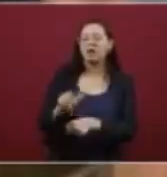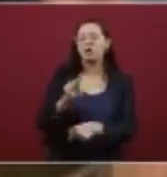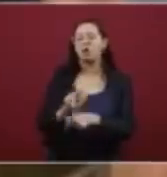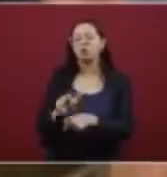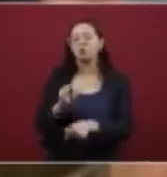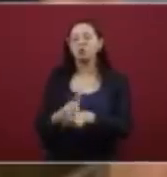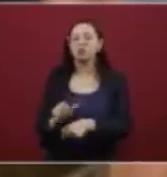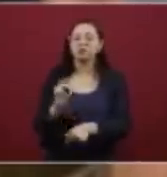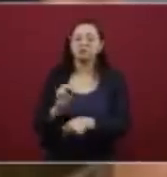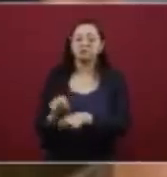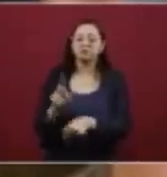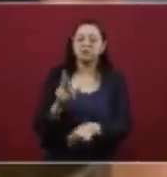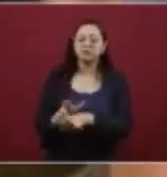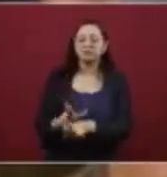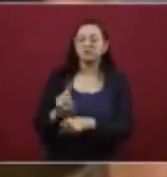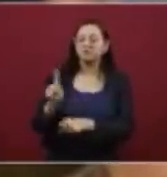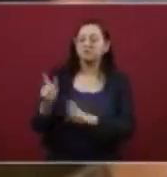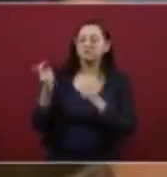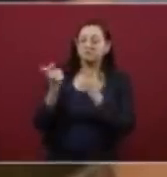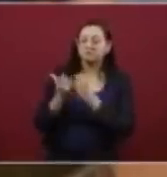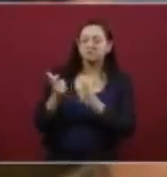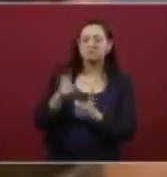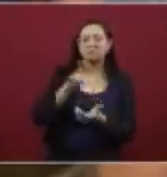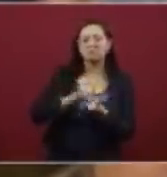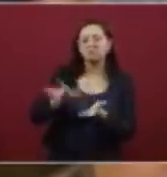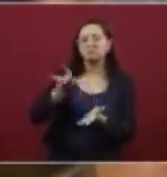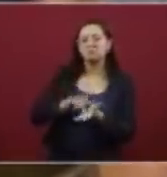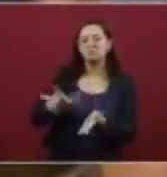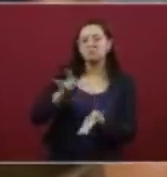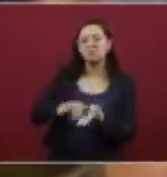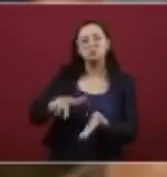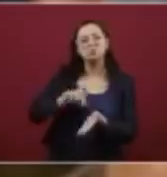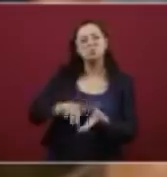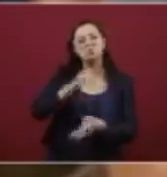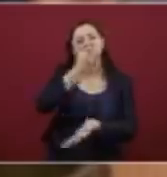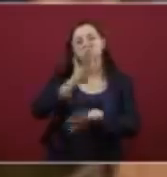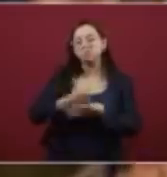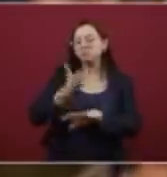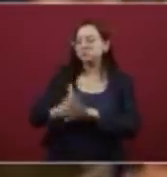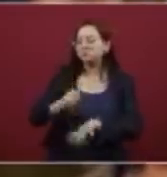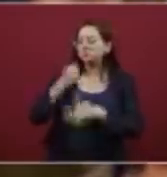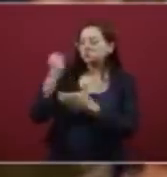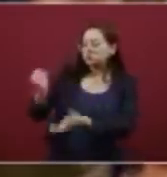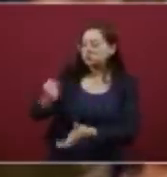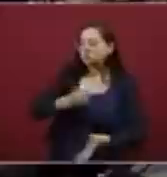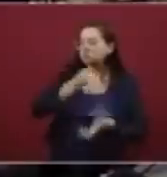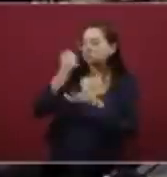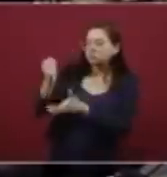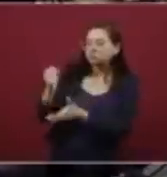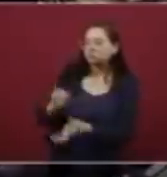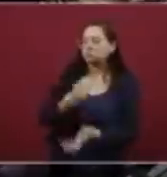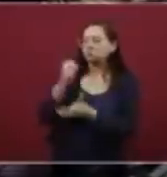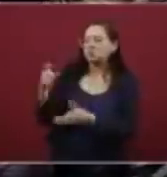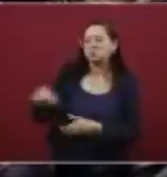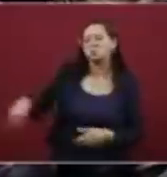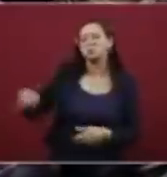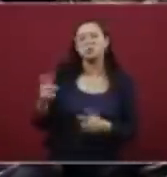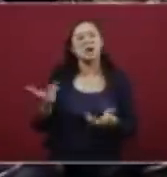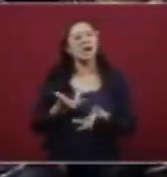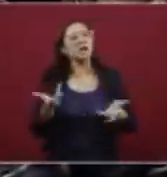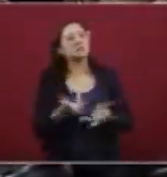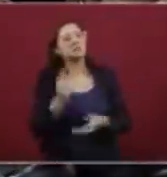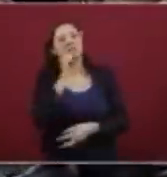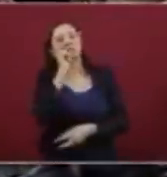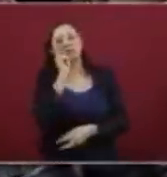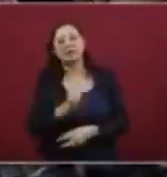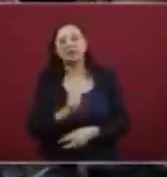han quedado con su dinero mucho tiempo, les ha dado dinero a Estados Unidos y no han hecho nada. Le pregunto por la propuesta que usted tiene para que se